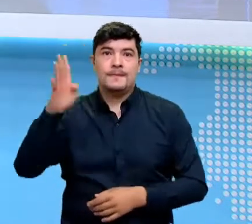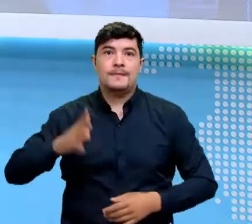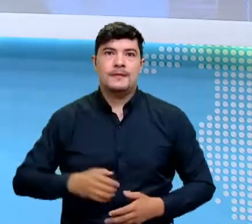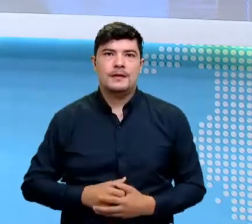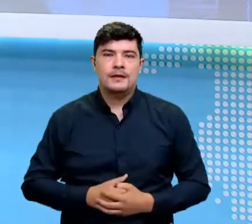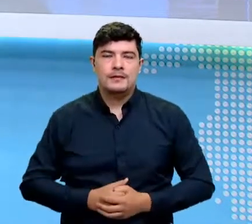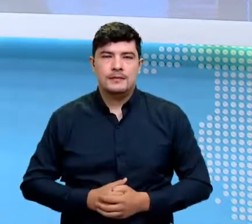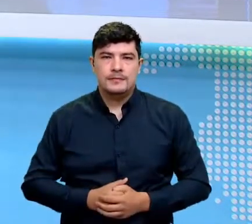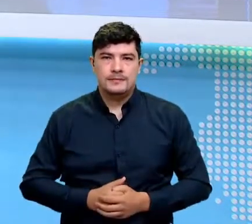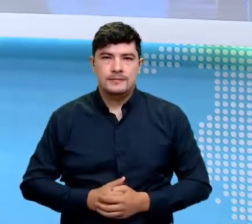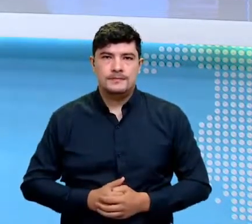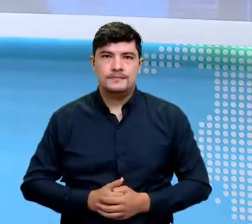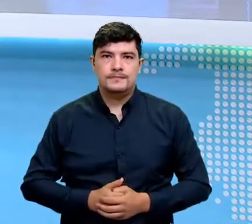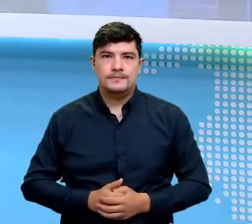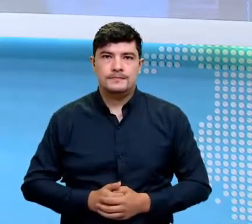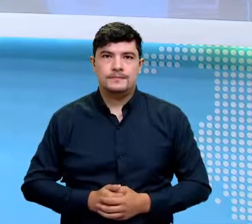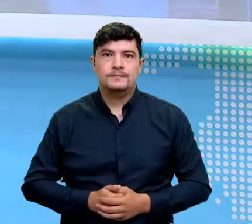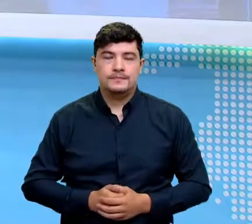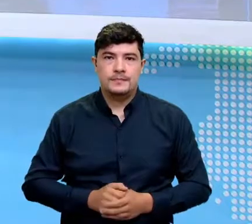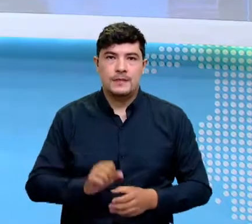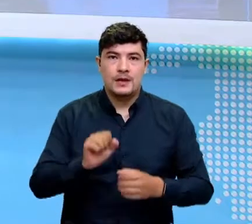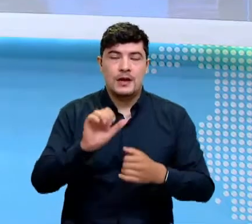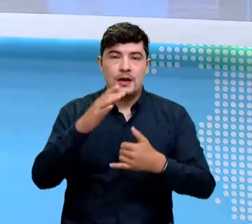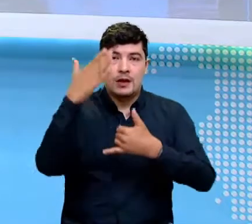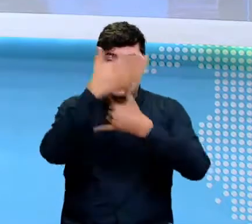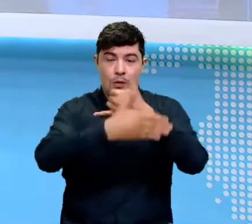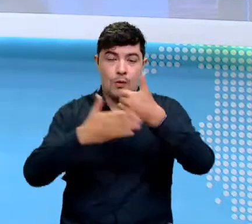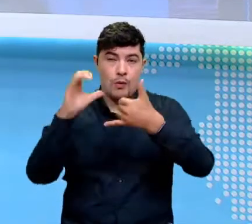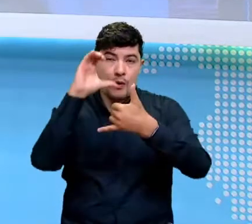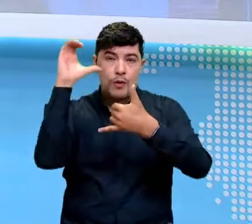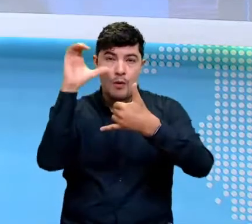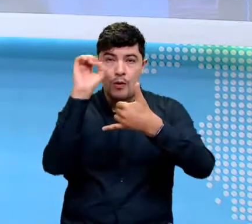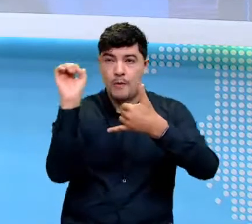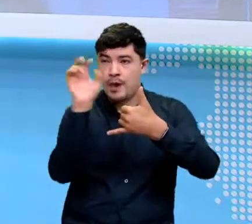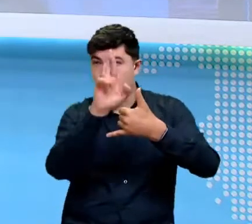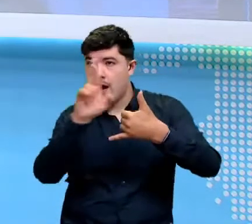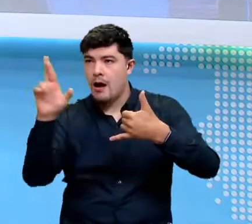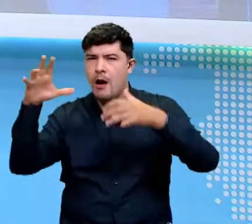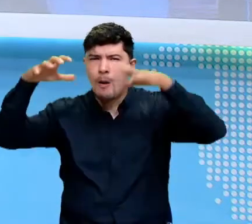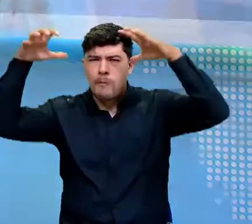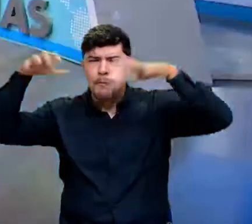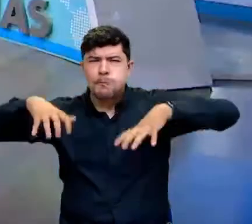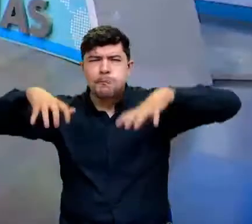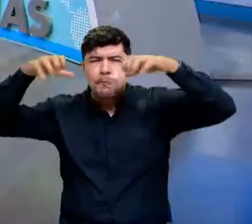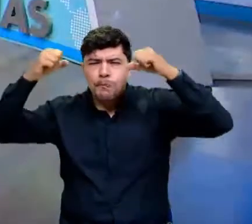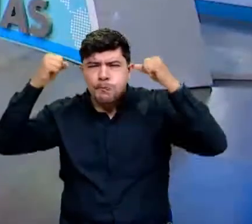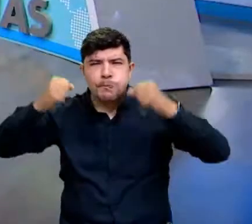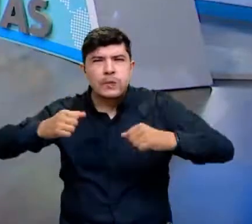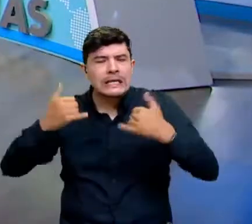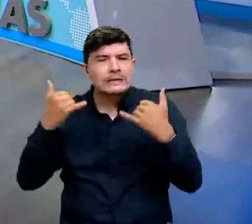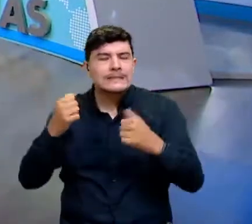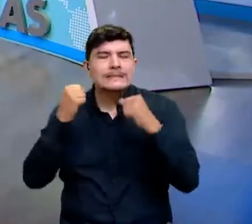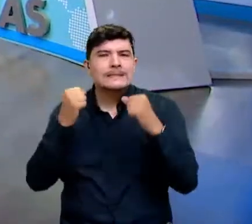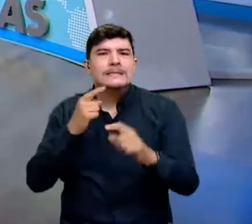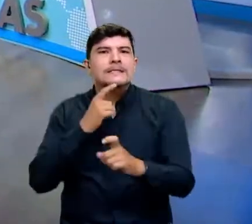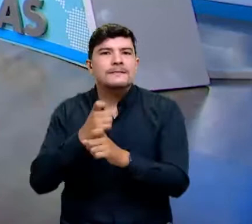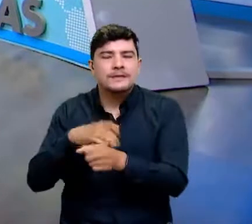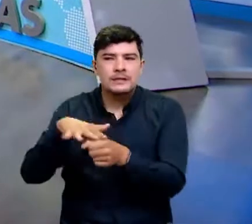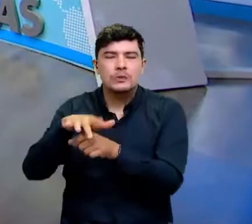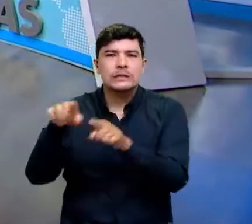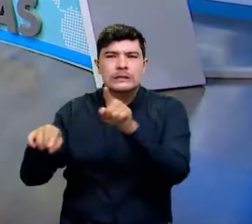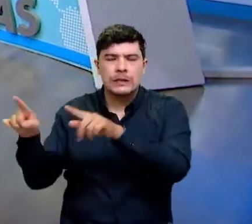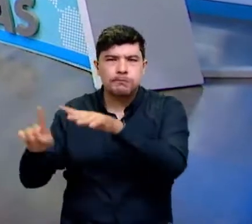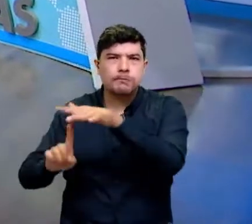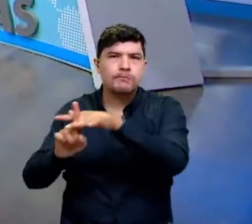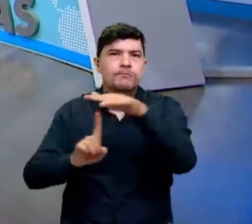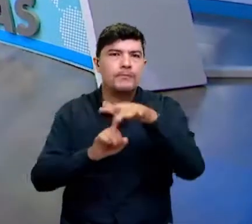no dejan de caer sobre el Oriente colombiano. Por eso el equipo periodístico del sistema informativo están en el lugar para reportar las emergencias.